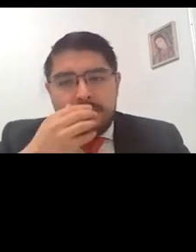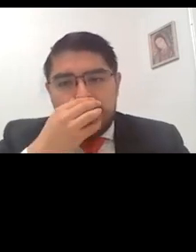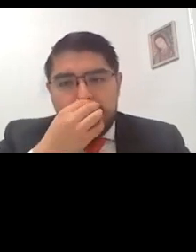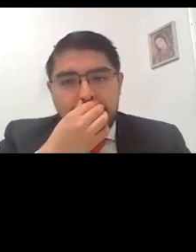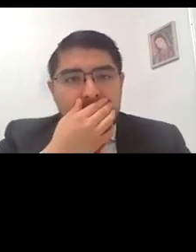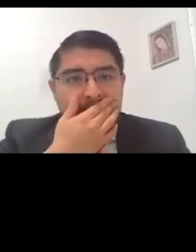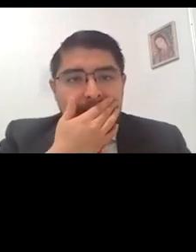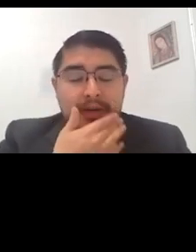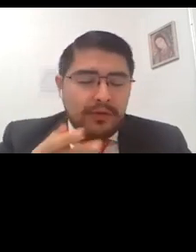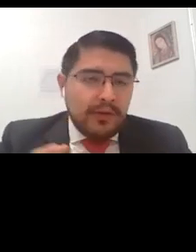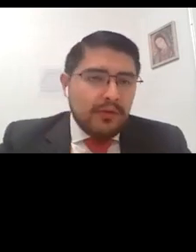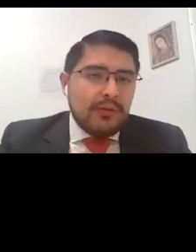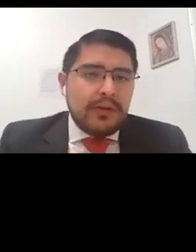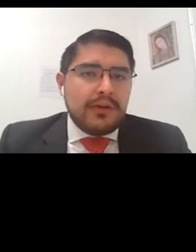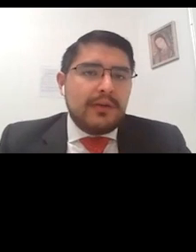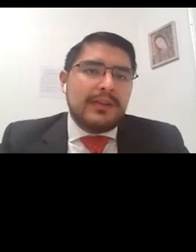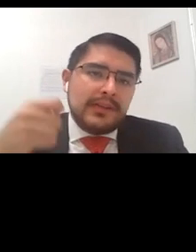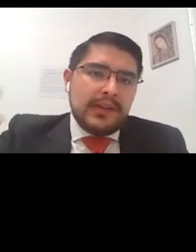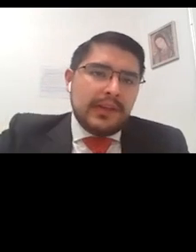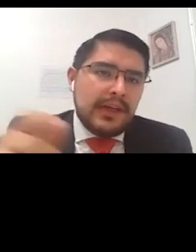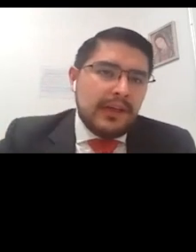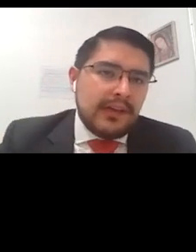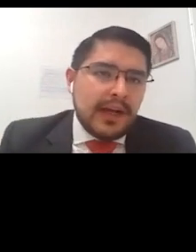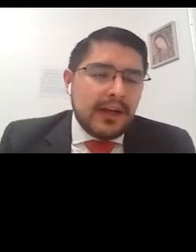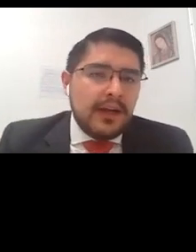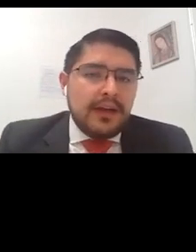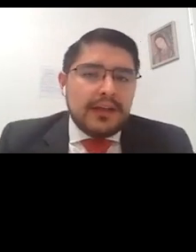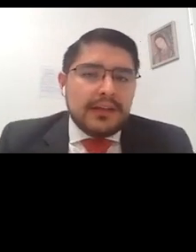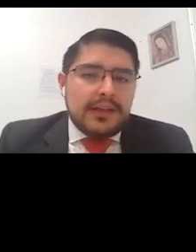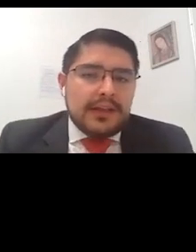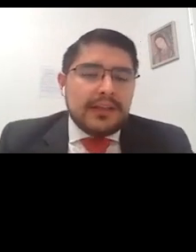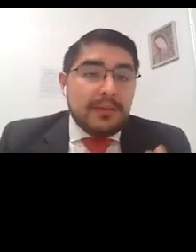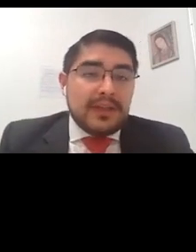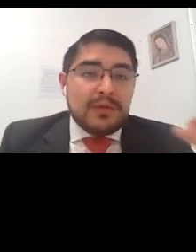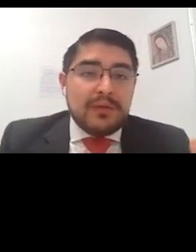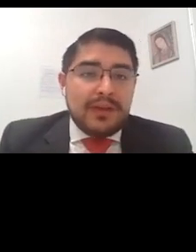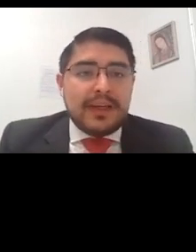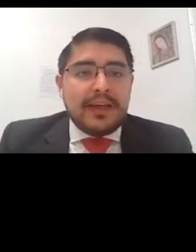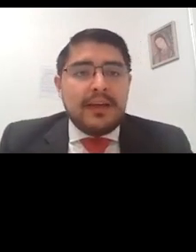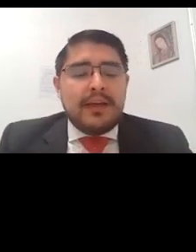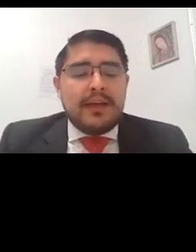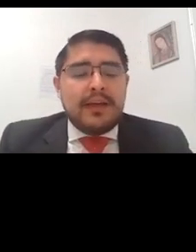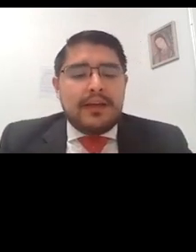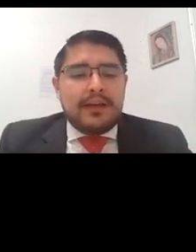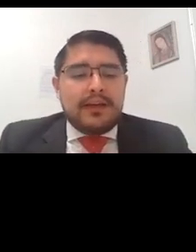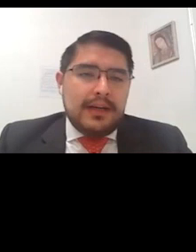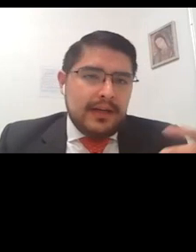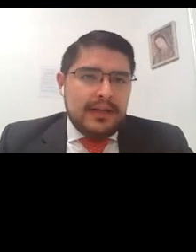algún narcótico o alguna droga enervante. Se tiene que entregar esa prescripción médica